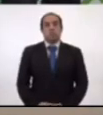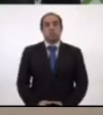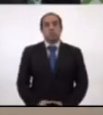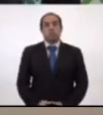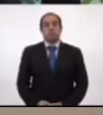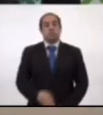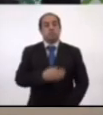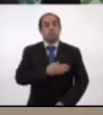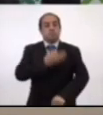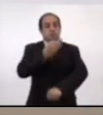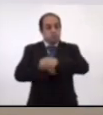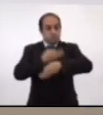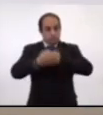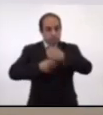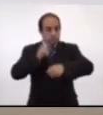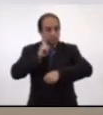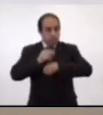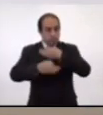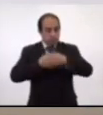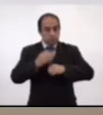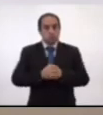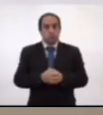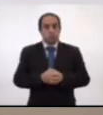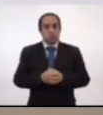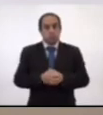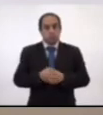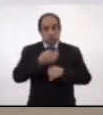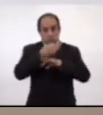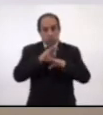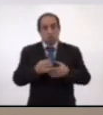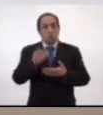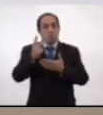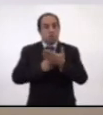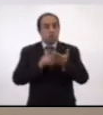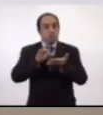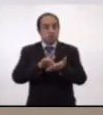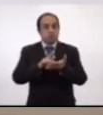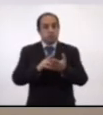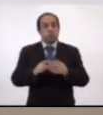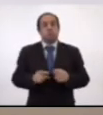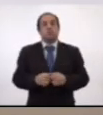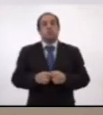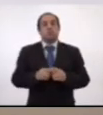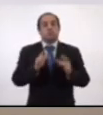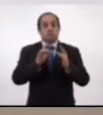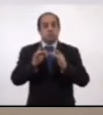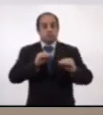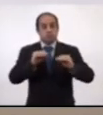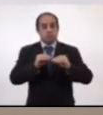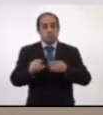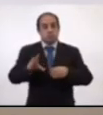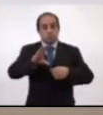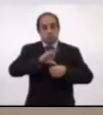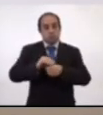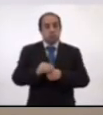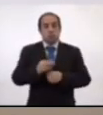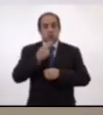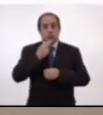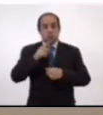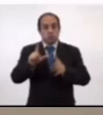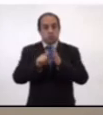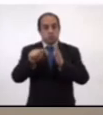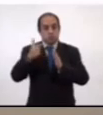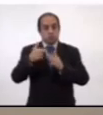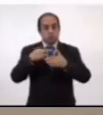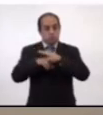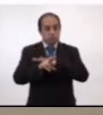Buenas tardes a todas y todos. Voy a informar sobre la estrategia de apoyo de la Red de Movilidad Integrada para usuarios de la línea 12 del metro.